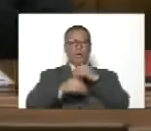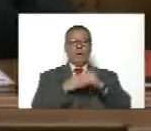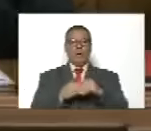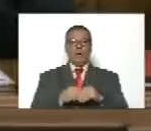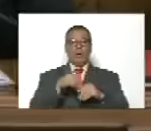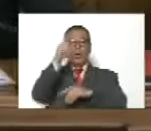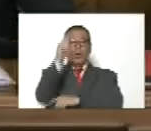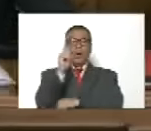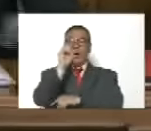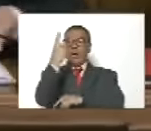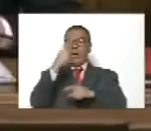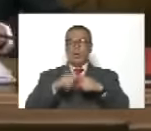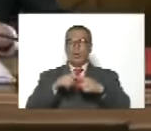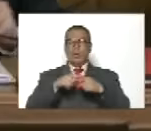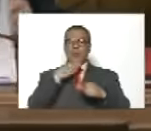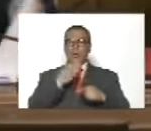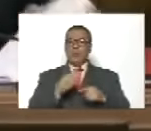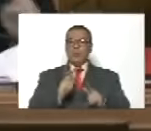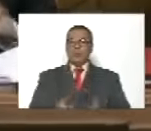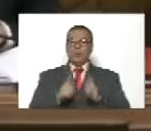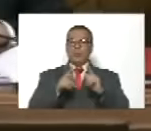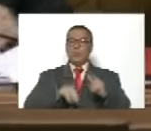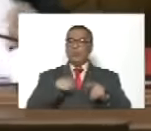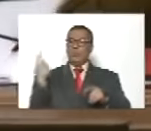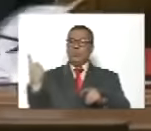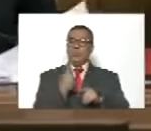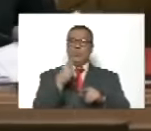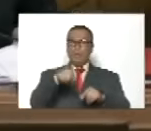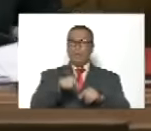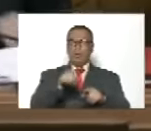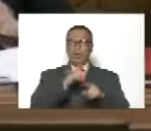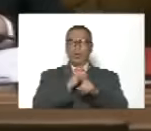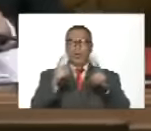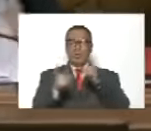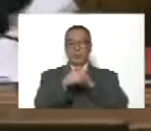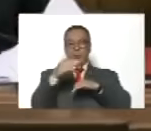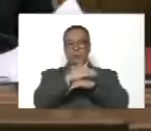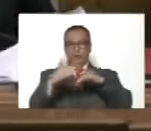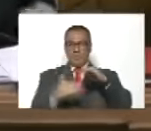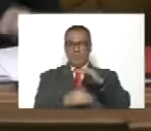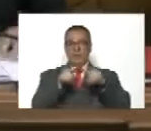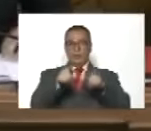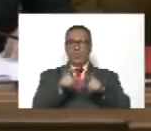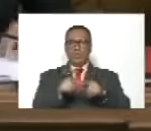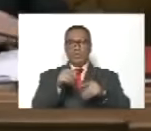por los diputados principales solicitando permiso para ausentarse e incorporar a sus